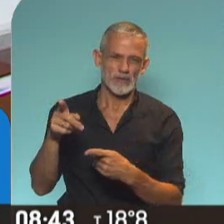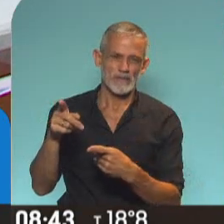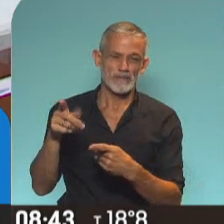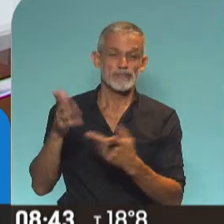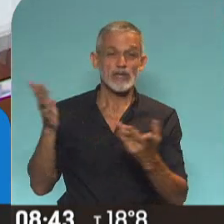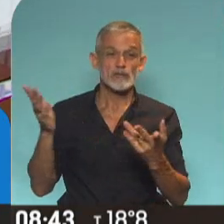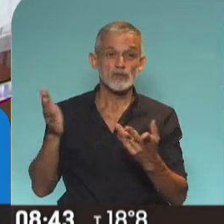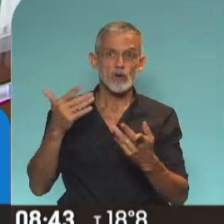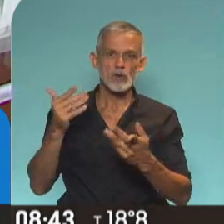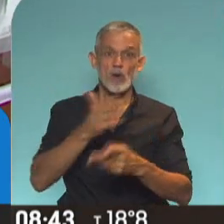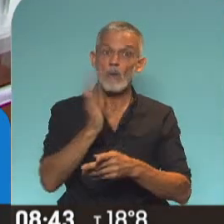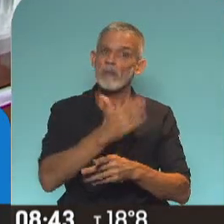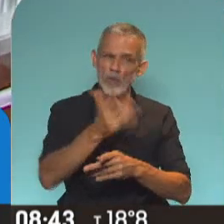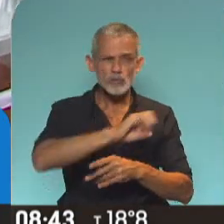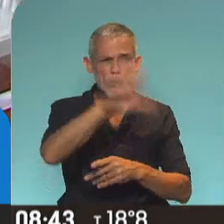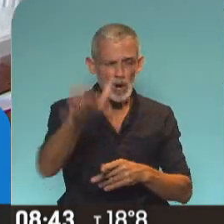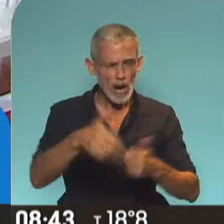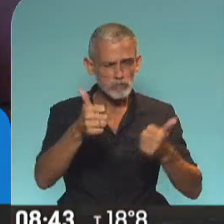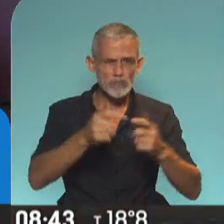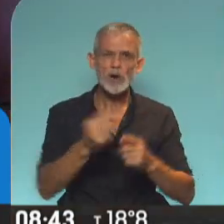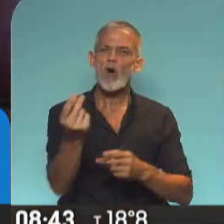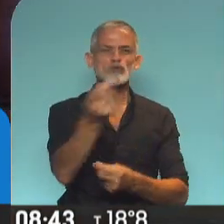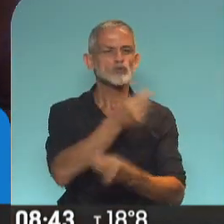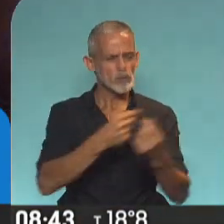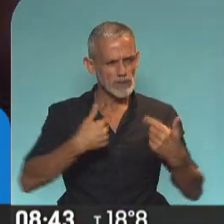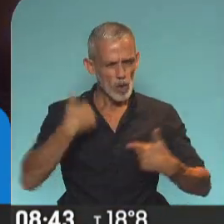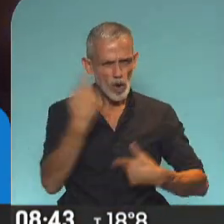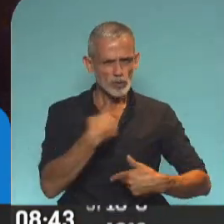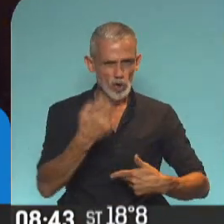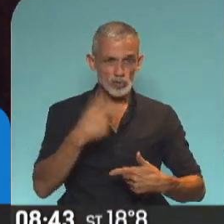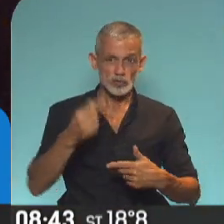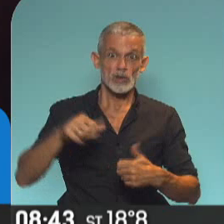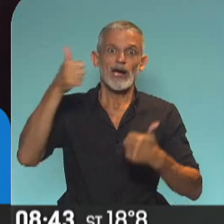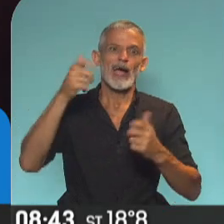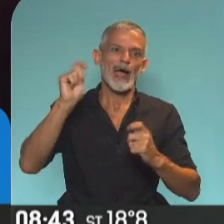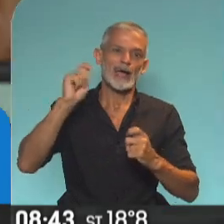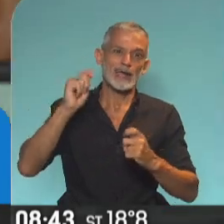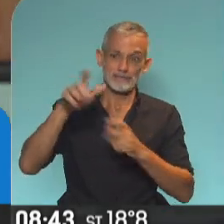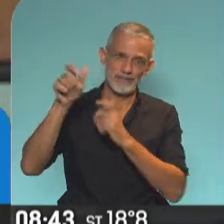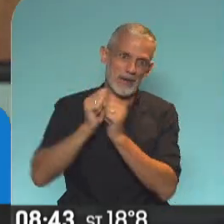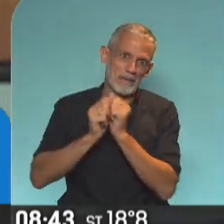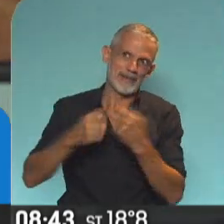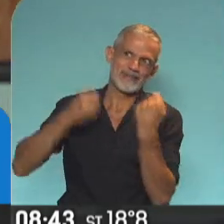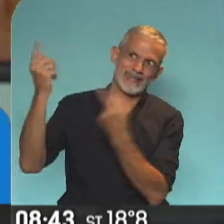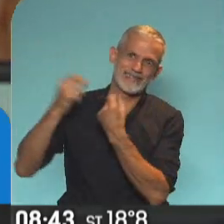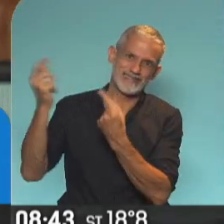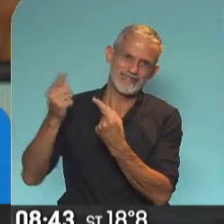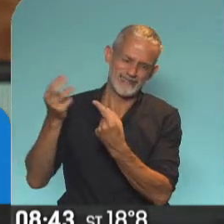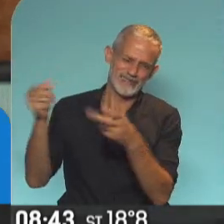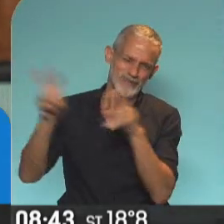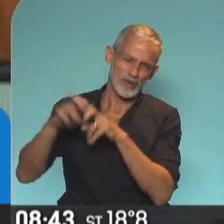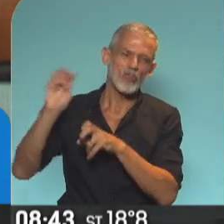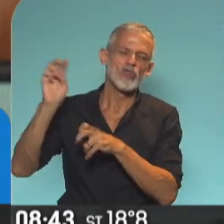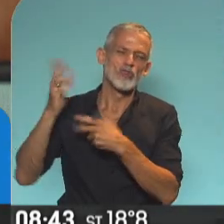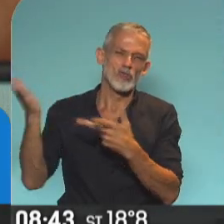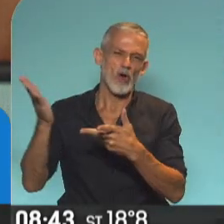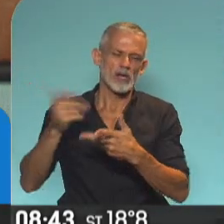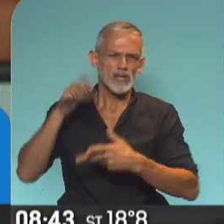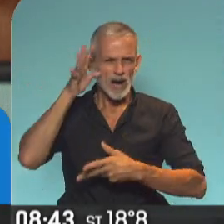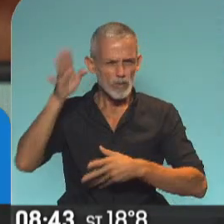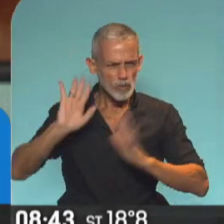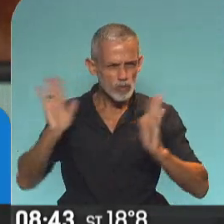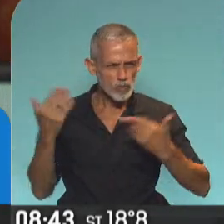costos. Eso fue lo primero que le pidieron los empresarios a el ex ministro de Producción, Francisco Cabrera, allá por diciembre de 2015. Porque el